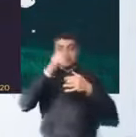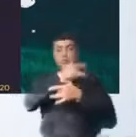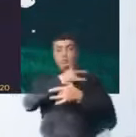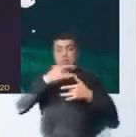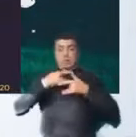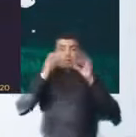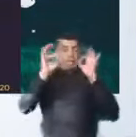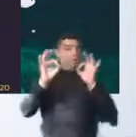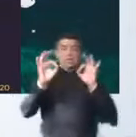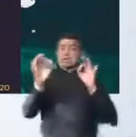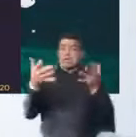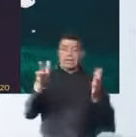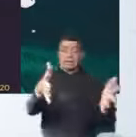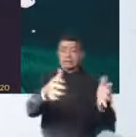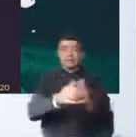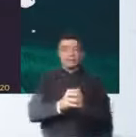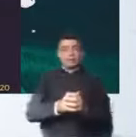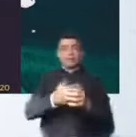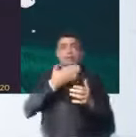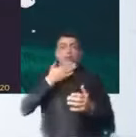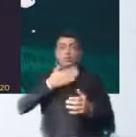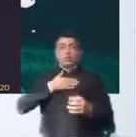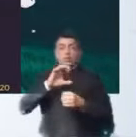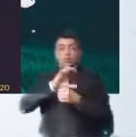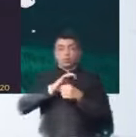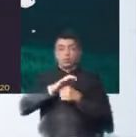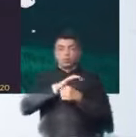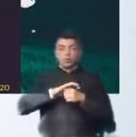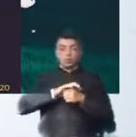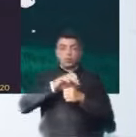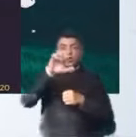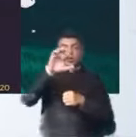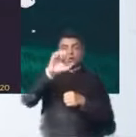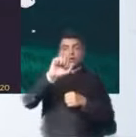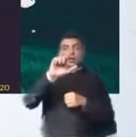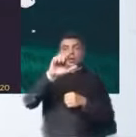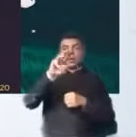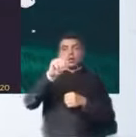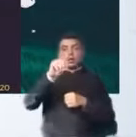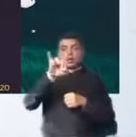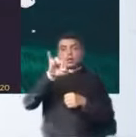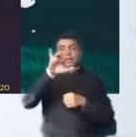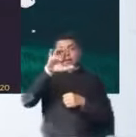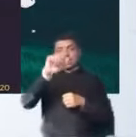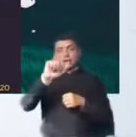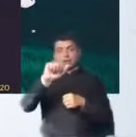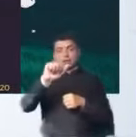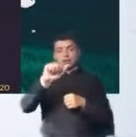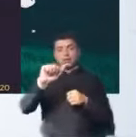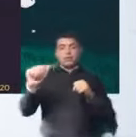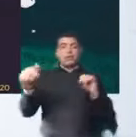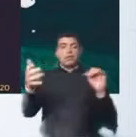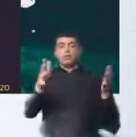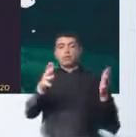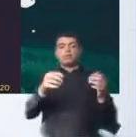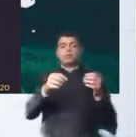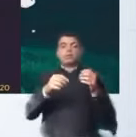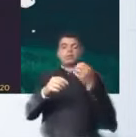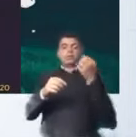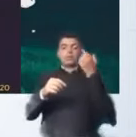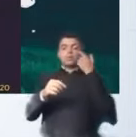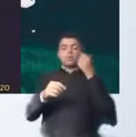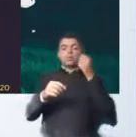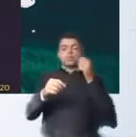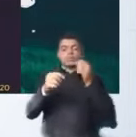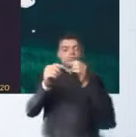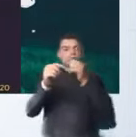comparto, en mi ciudad, Palmira, Valle del Cauca, apenas hay 35 camas de unidad de cuidados intensivos.